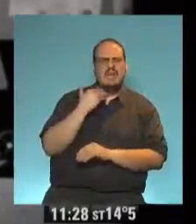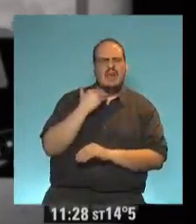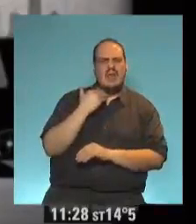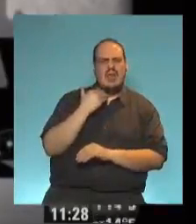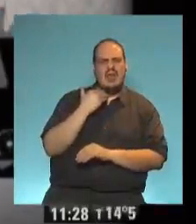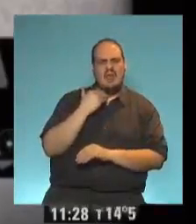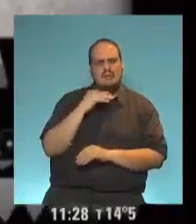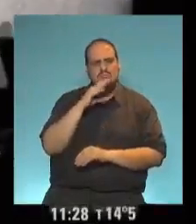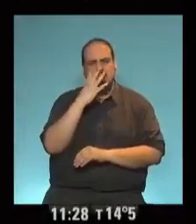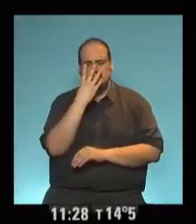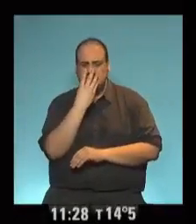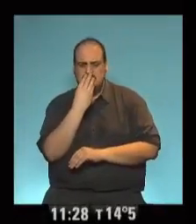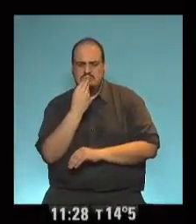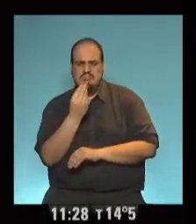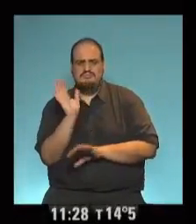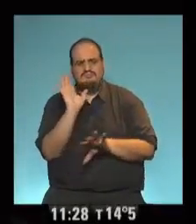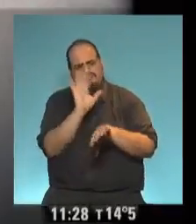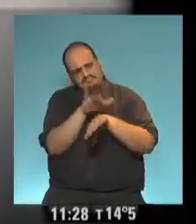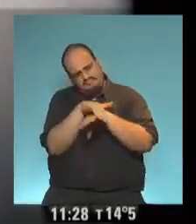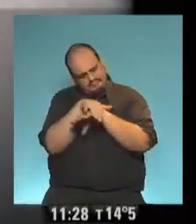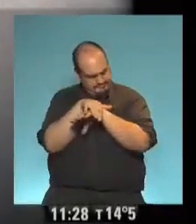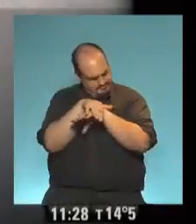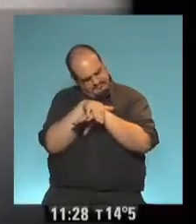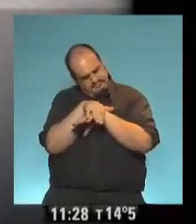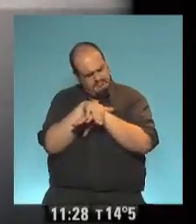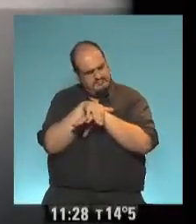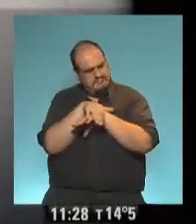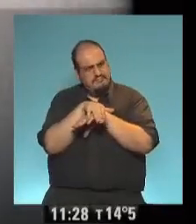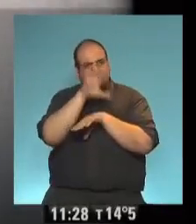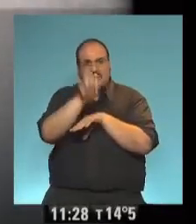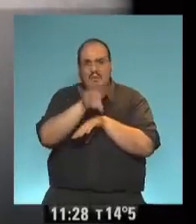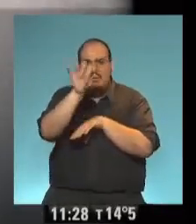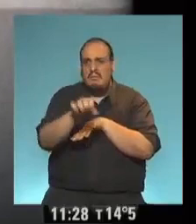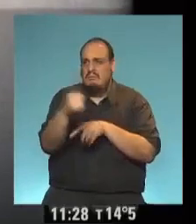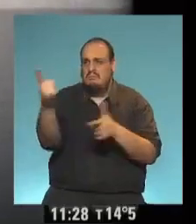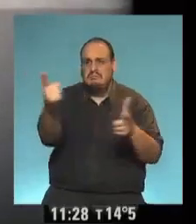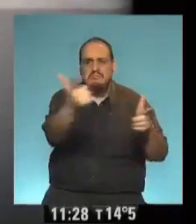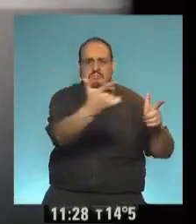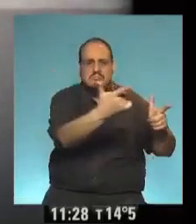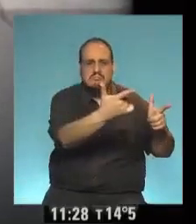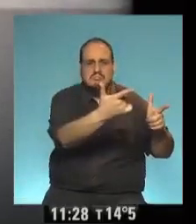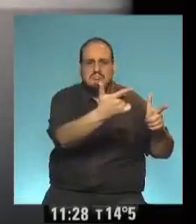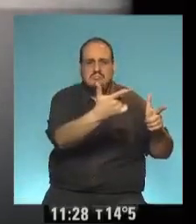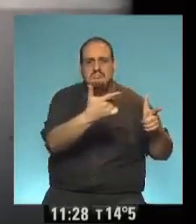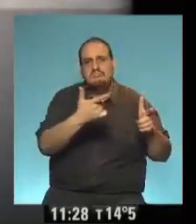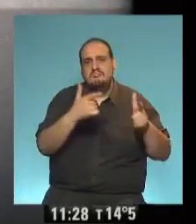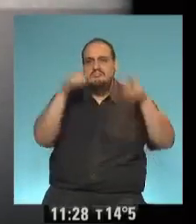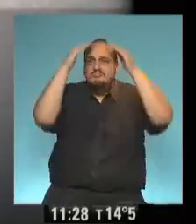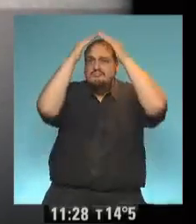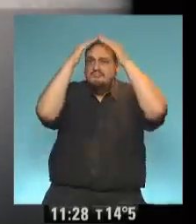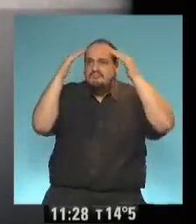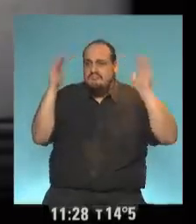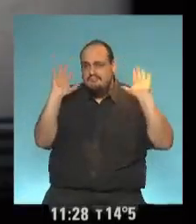queda sola, duerme en su cucha, no tiene a quien correr. Se queda